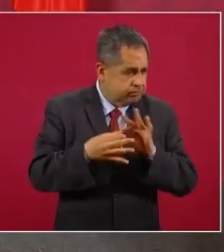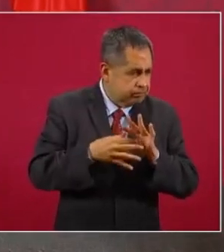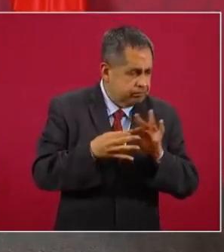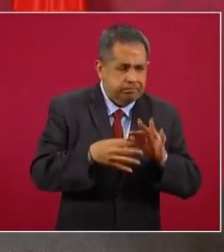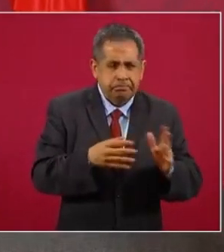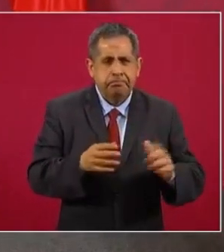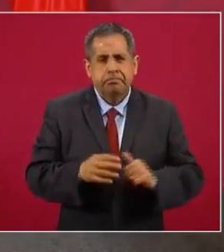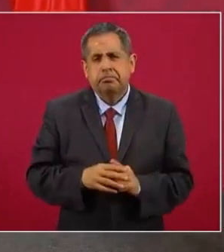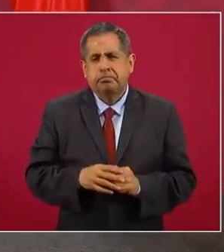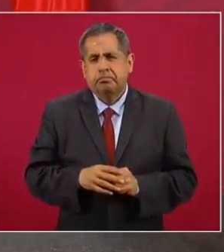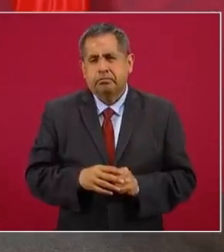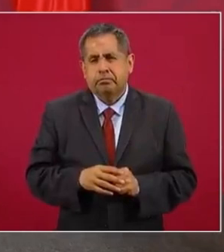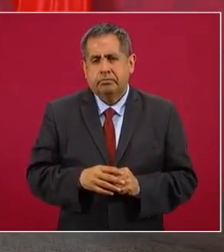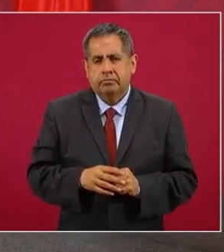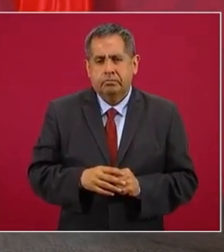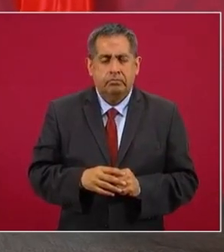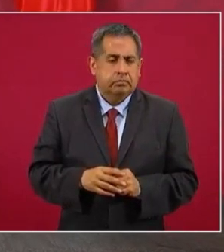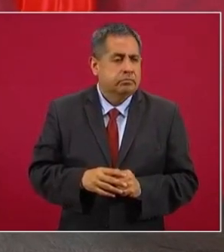y